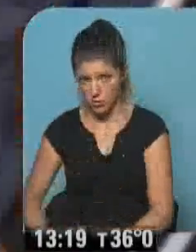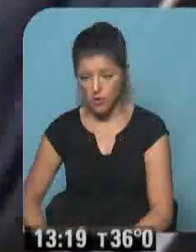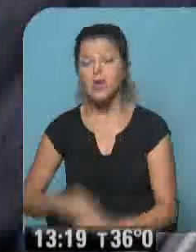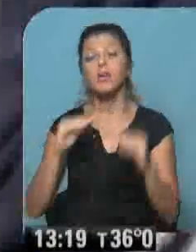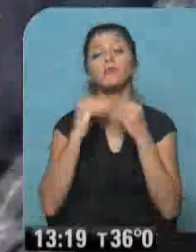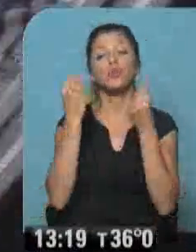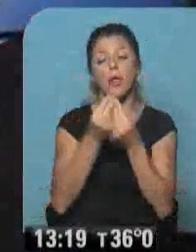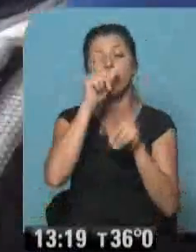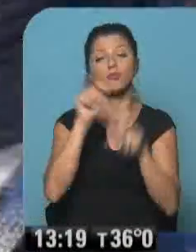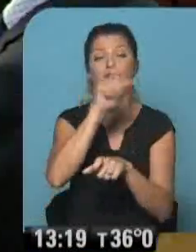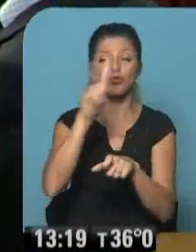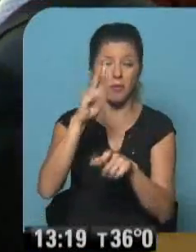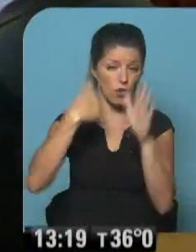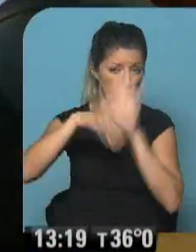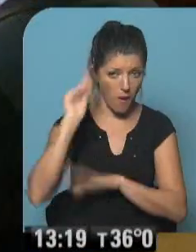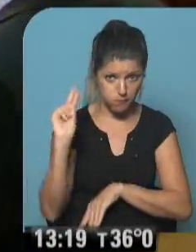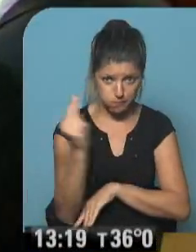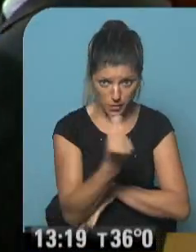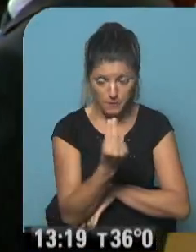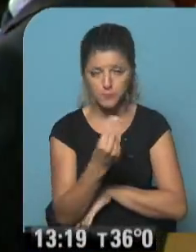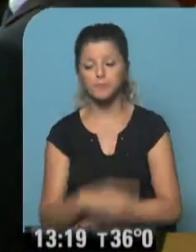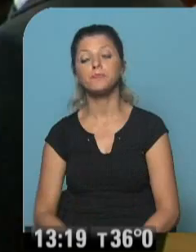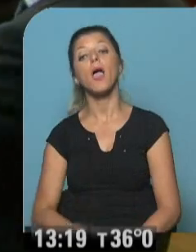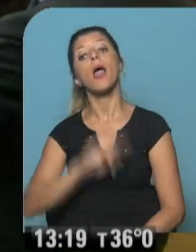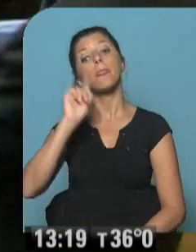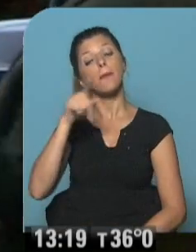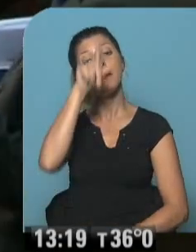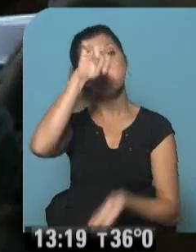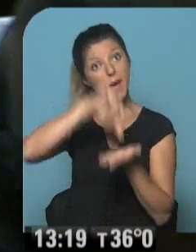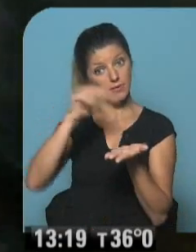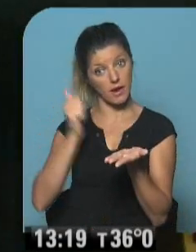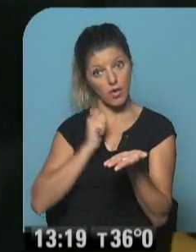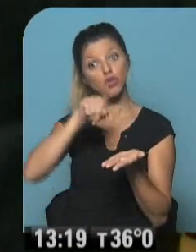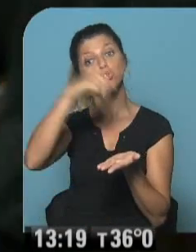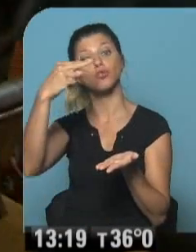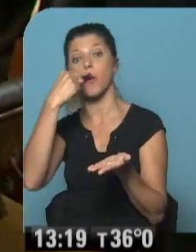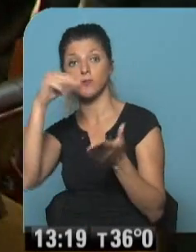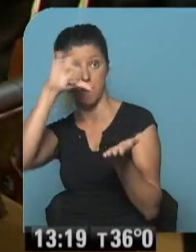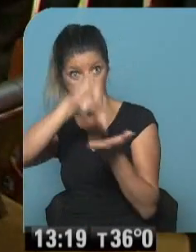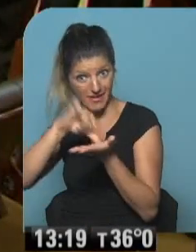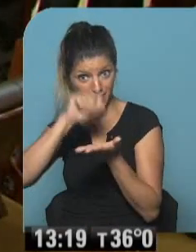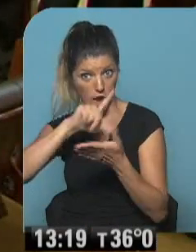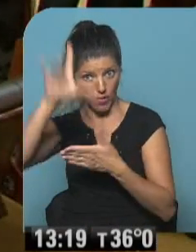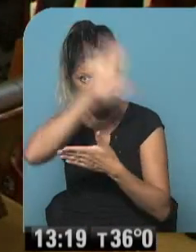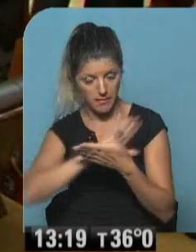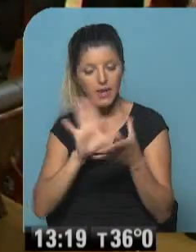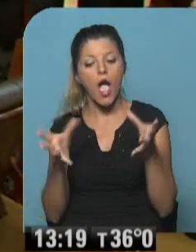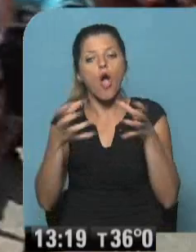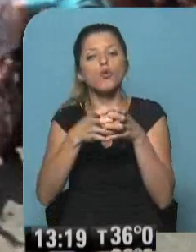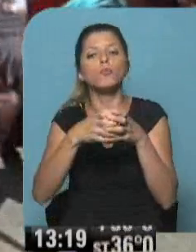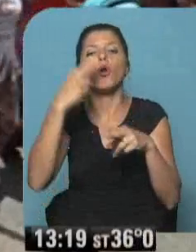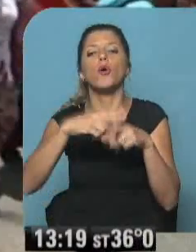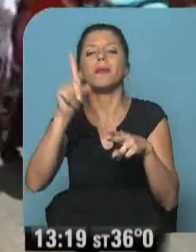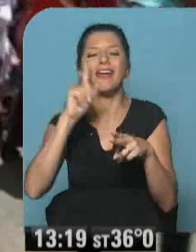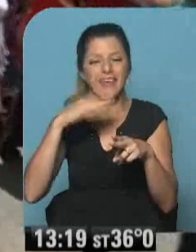muertos. Canadá integra además, junto con 11 países latinoamericanos, el denominado Grupo de Lima, un foro